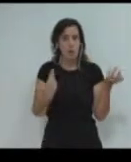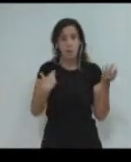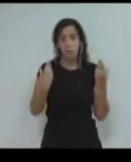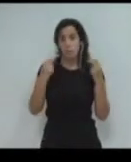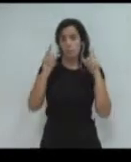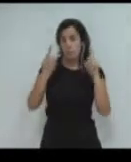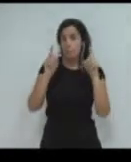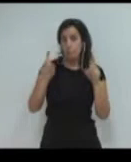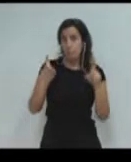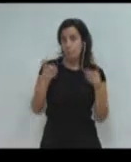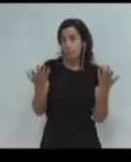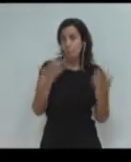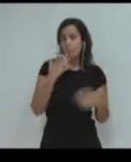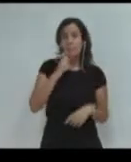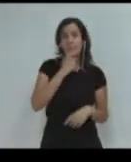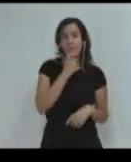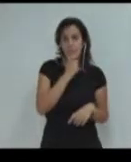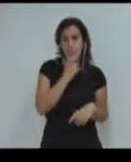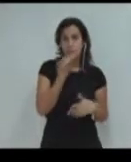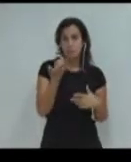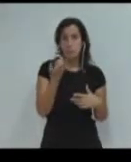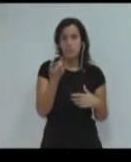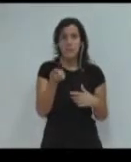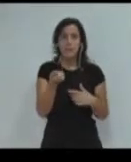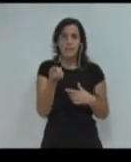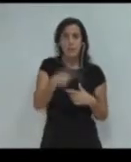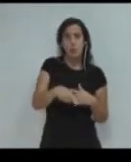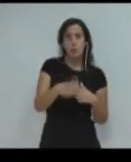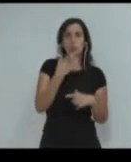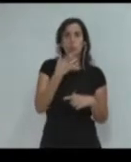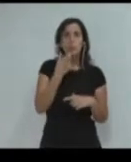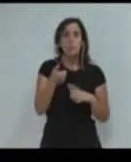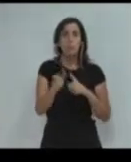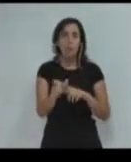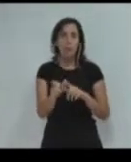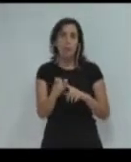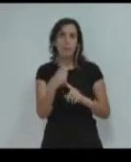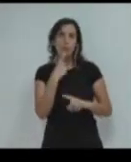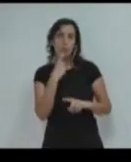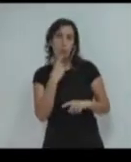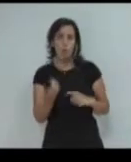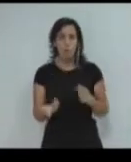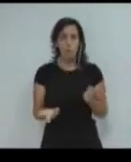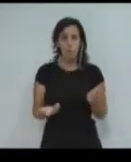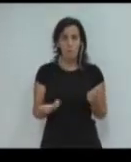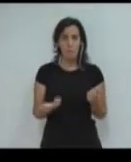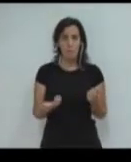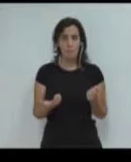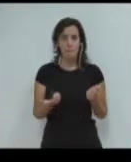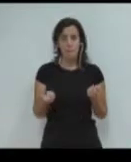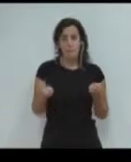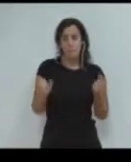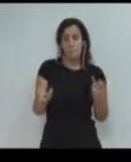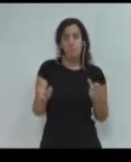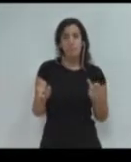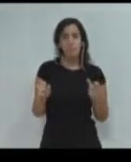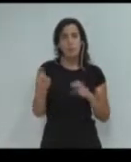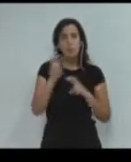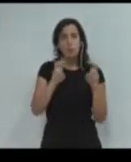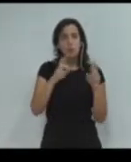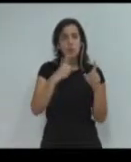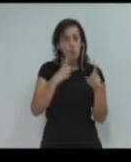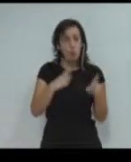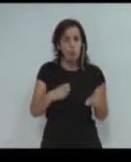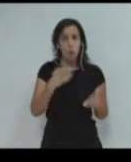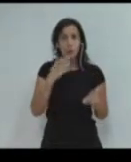que basan, en inglés por ejemplo, escribe un sinónimo de la palabra que está en rojo y te la ponen en inglés y vas a buscar el color rojo una